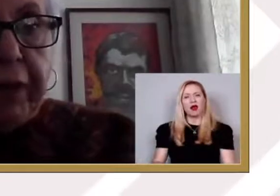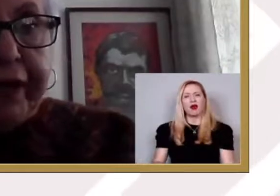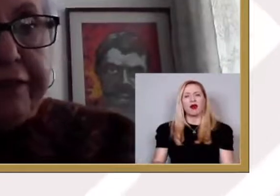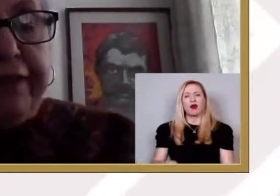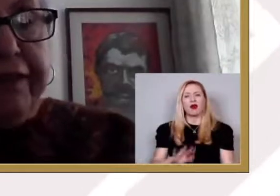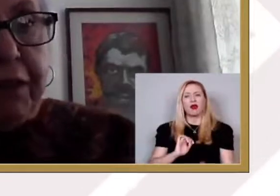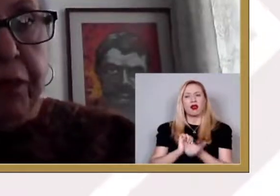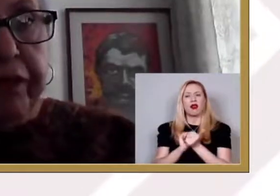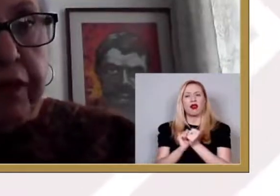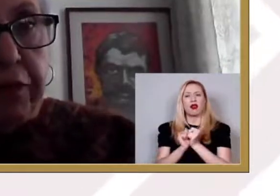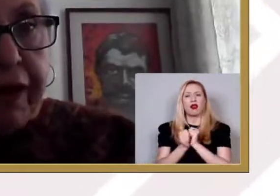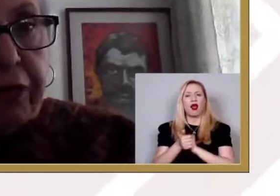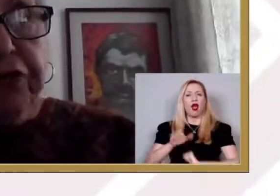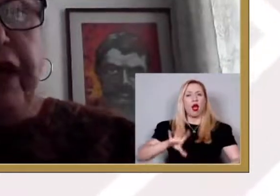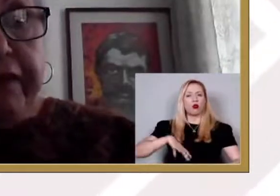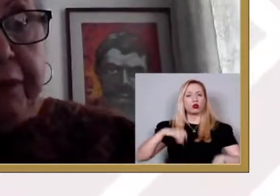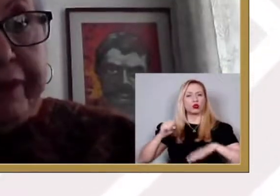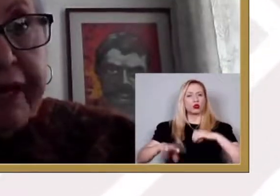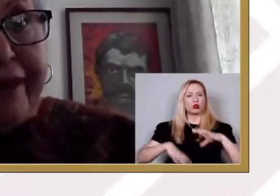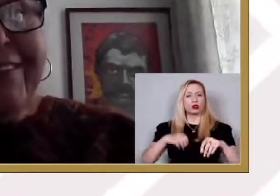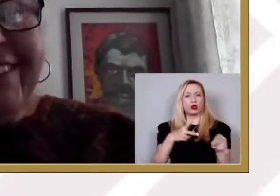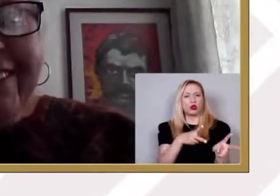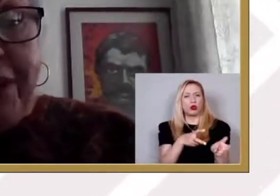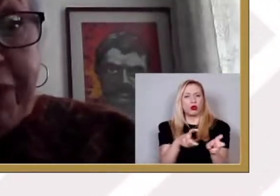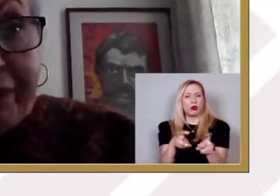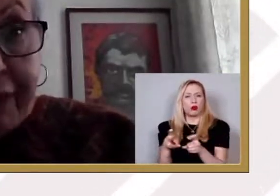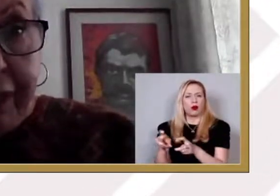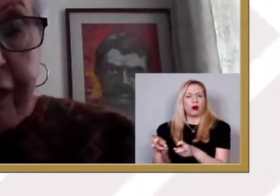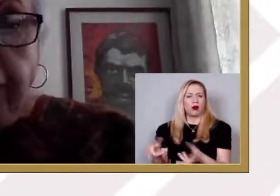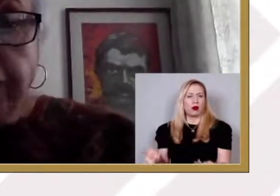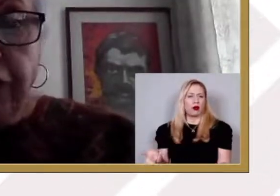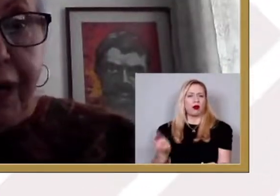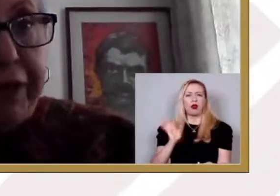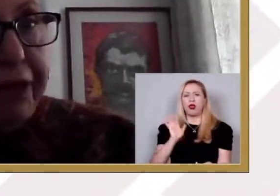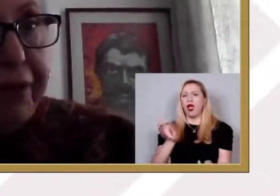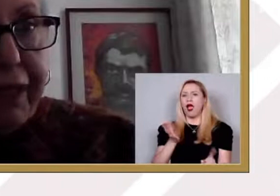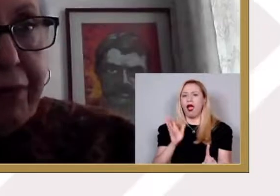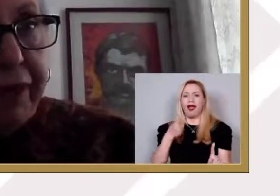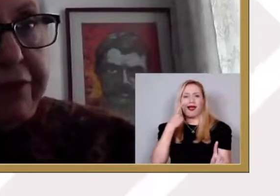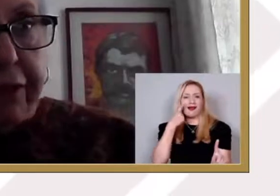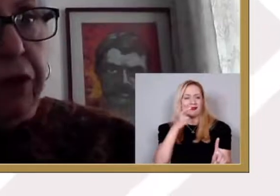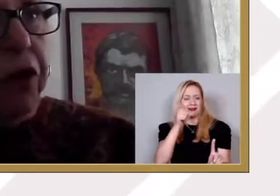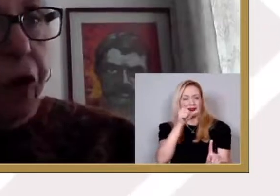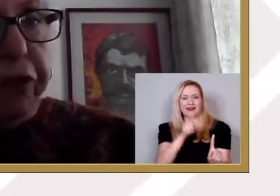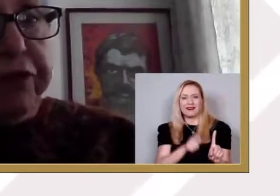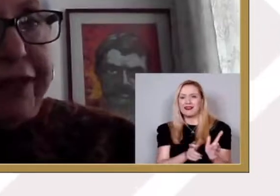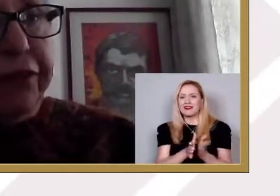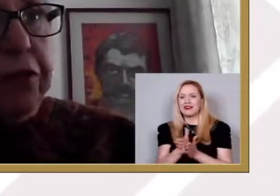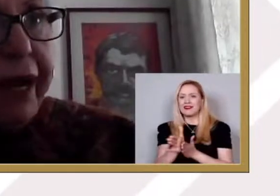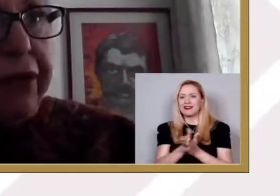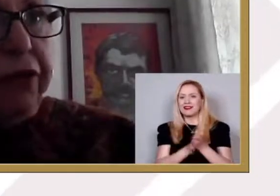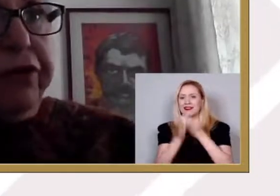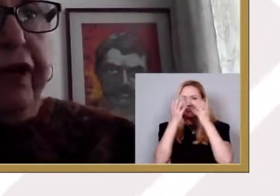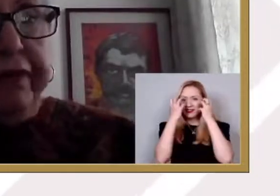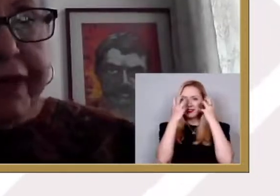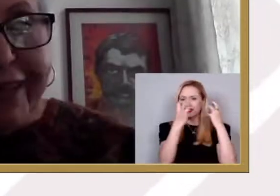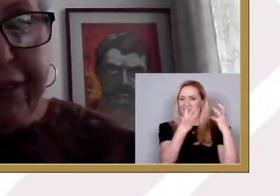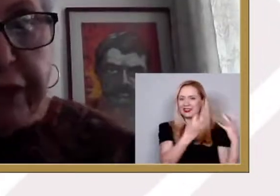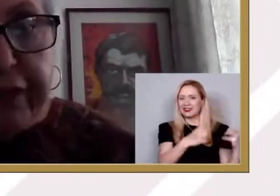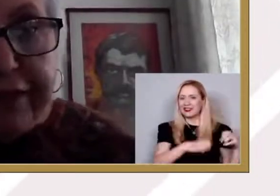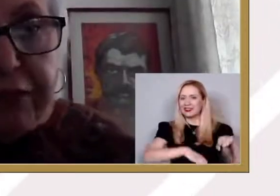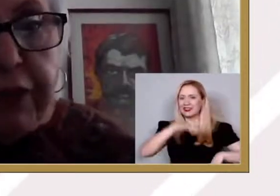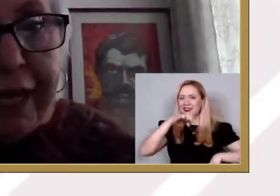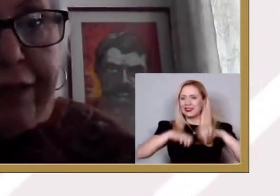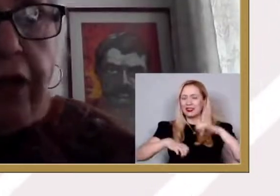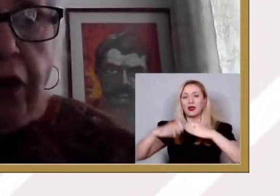utilizado para hacer ese tipo de desfalcos de manera sistemática, no solamente Banamex, sino otros tantos bancos,